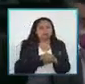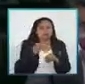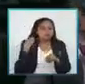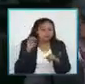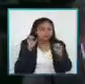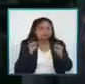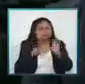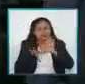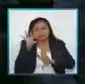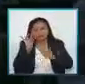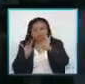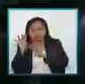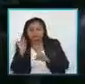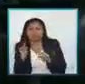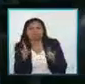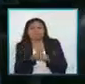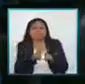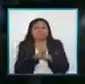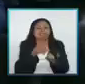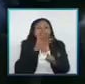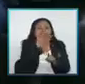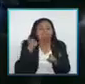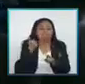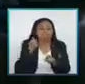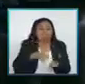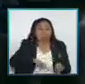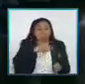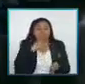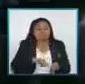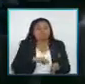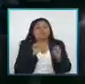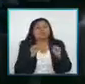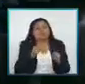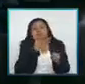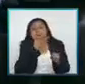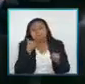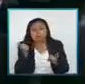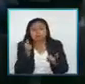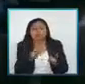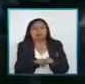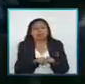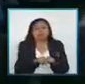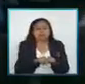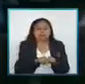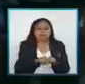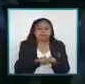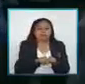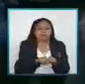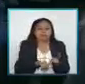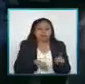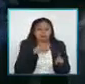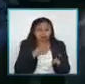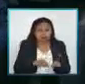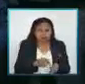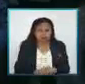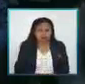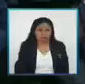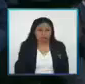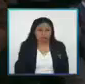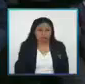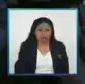para poder elegir al mejor profesional o a la mejor profesional.